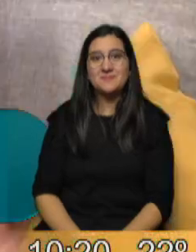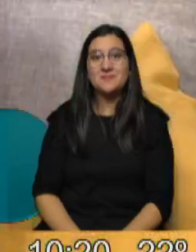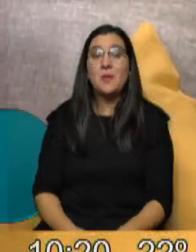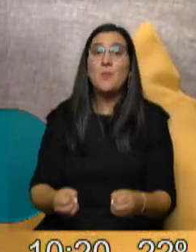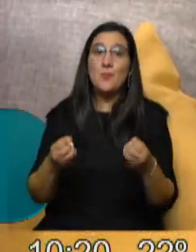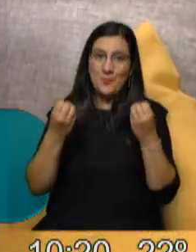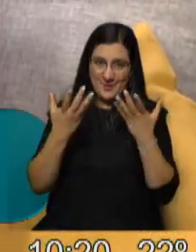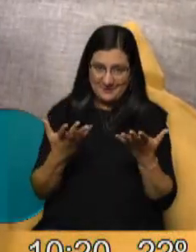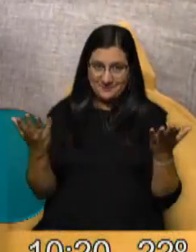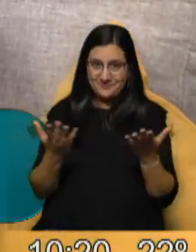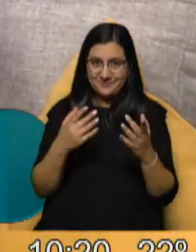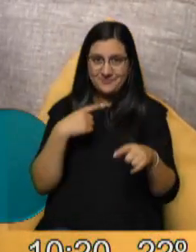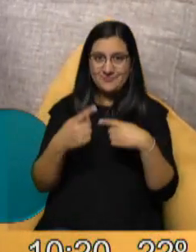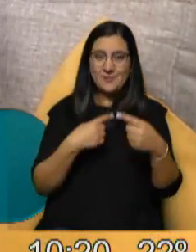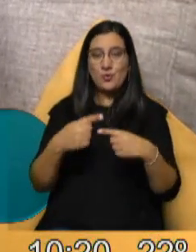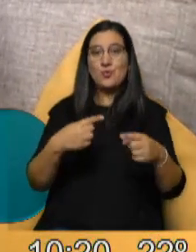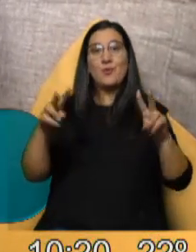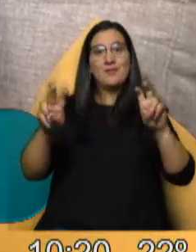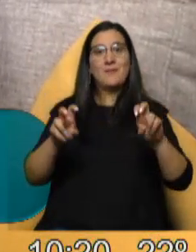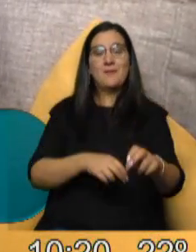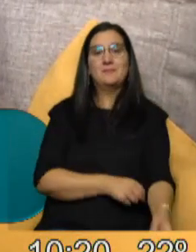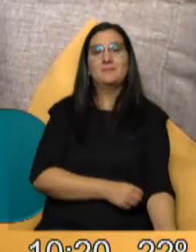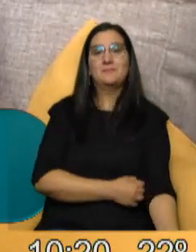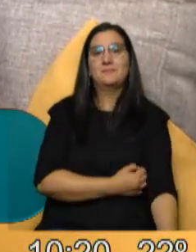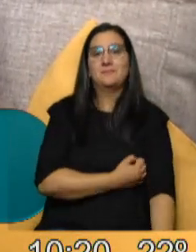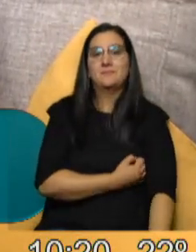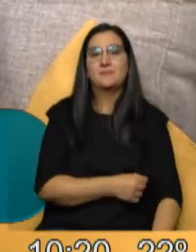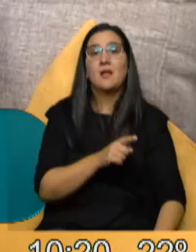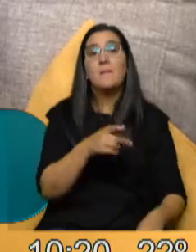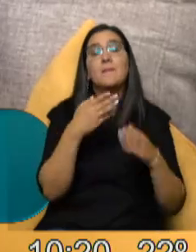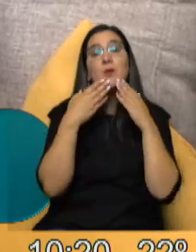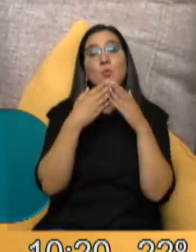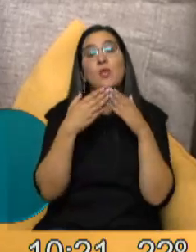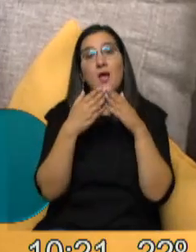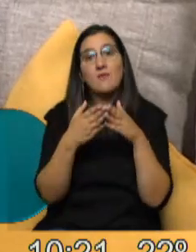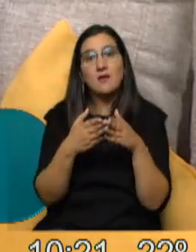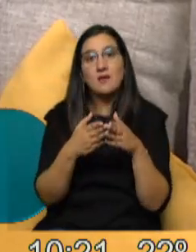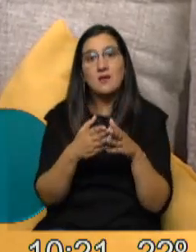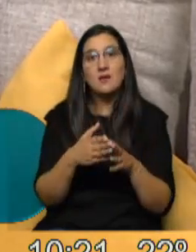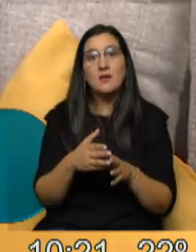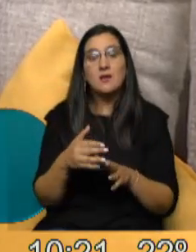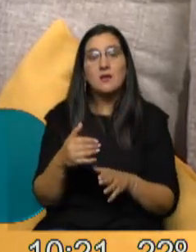Bueno, dicho esto, estábamos... ¿Dónde habíamos quedado? Él preguntaba con los animales, sí, que tenemos